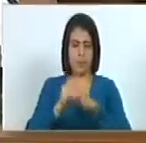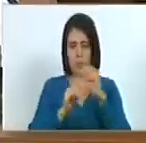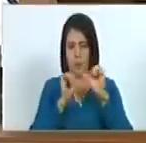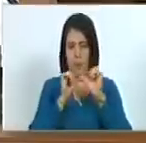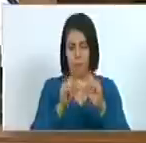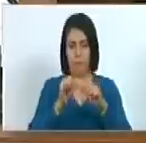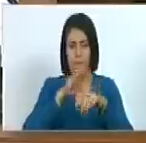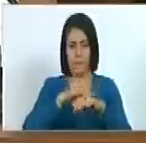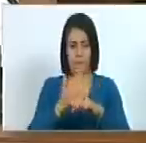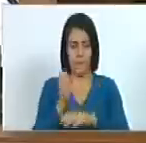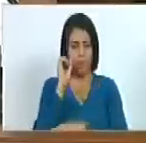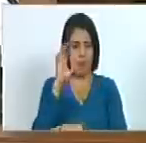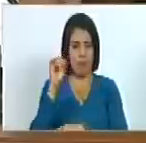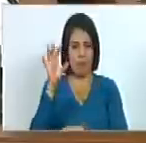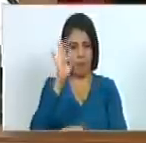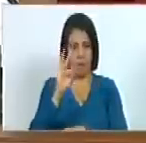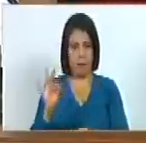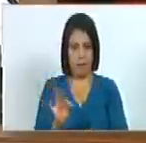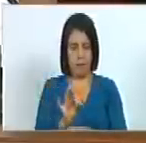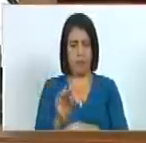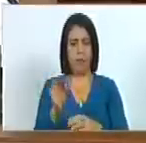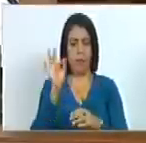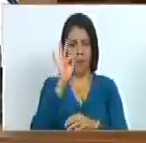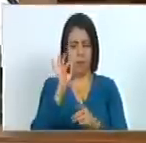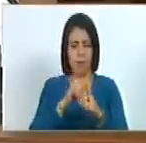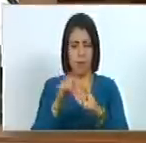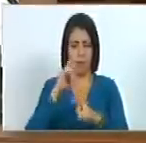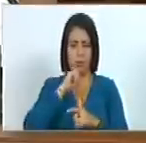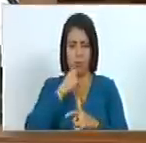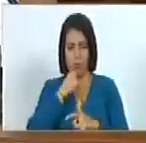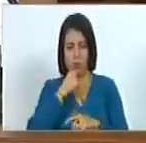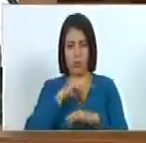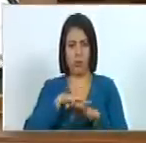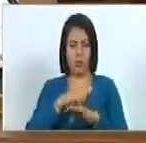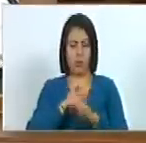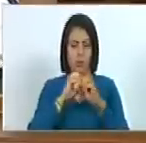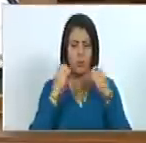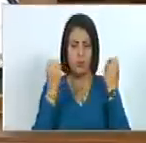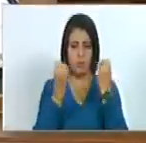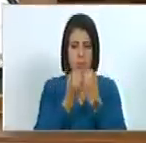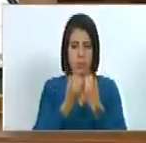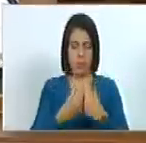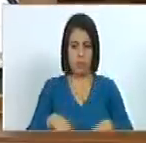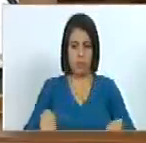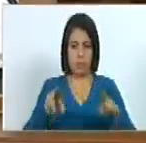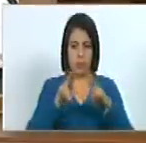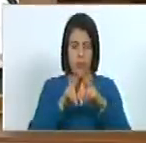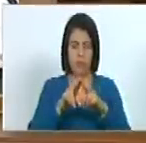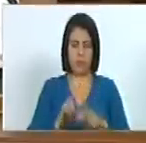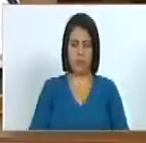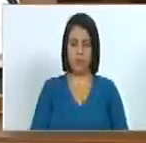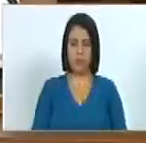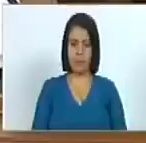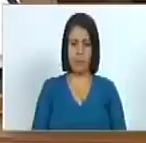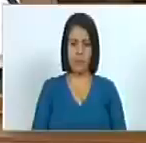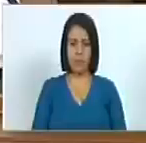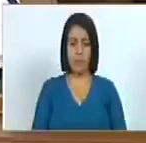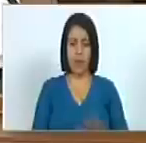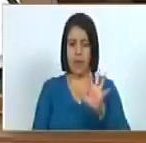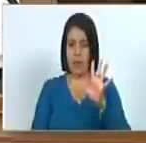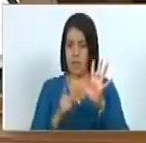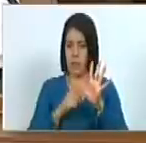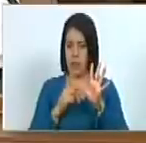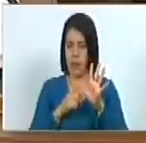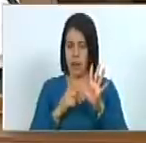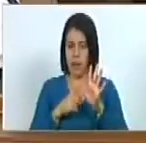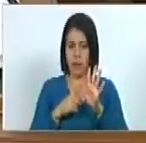Estatal de la Asamblea Federal de la Federación de Rusia a la Organización de las Naciones Unidas. Quinto punto